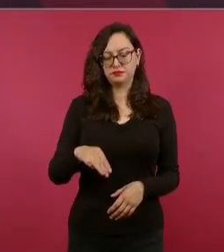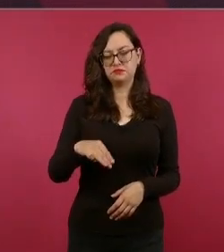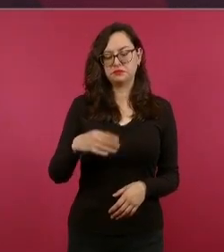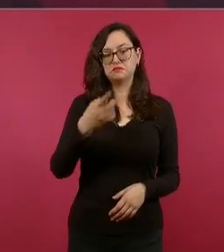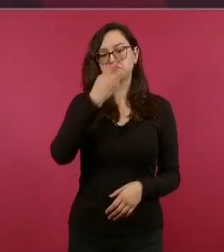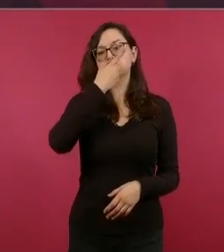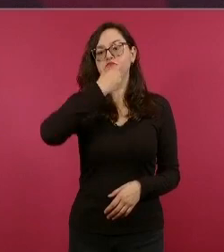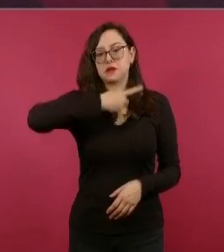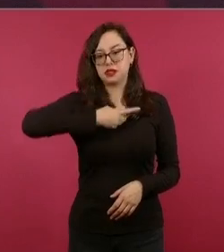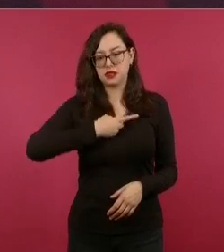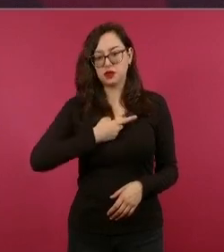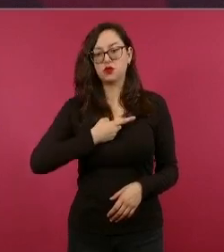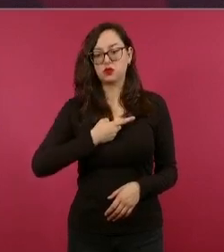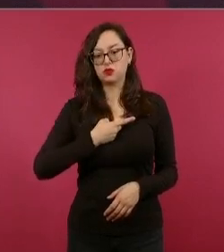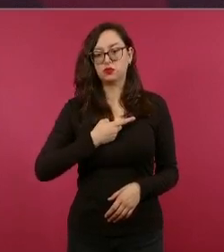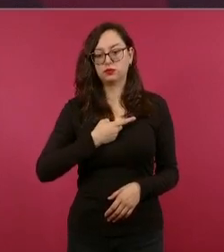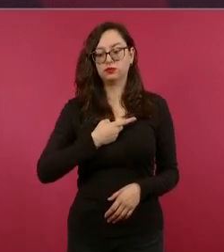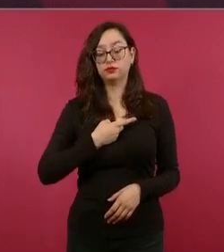Sin embargo,